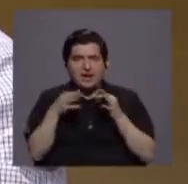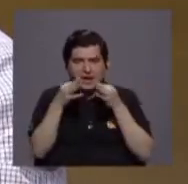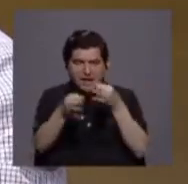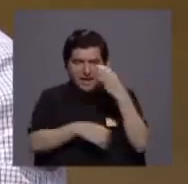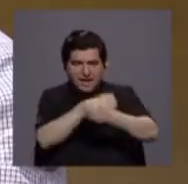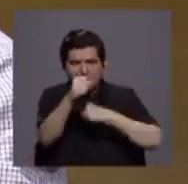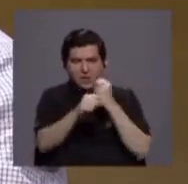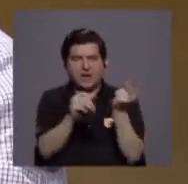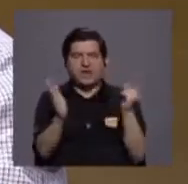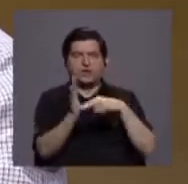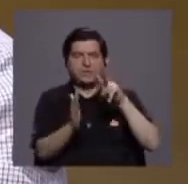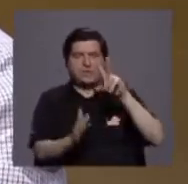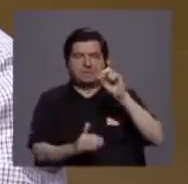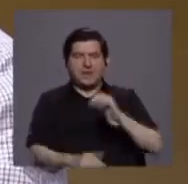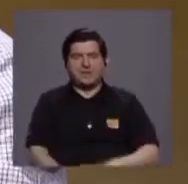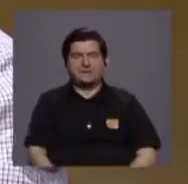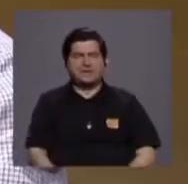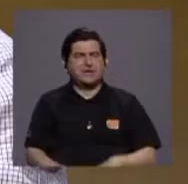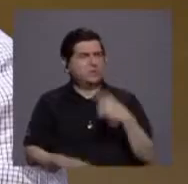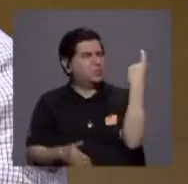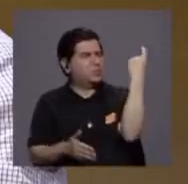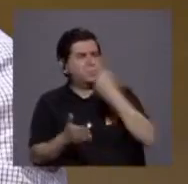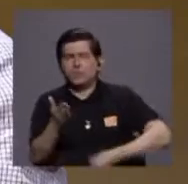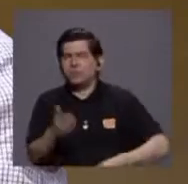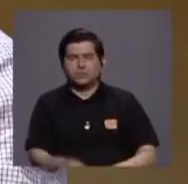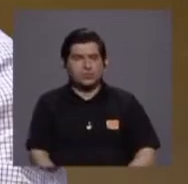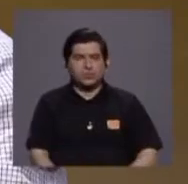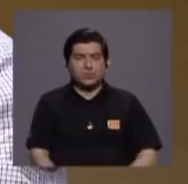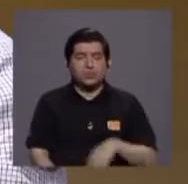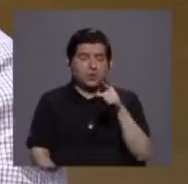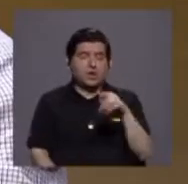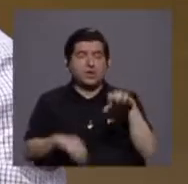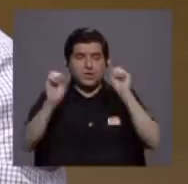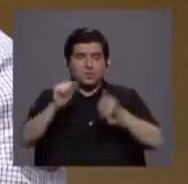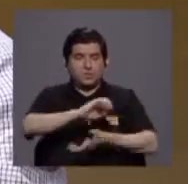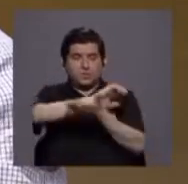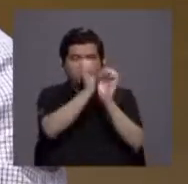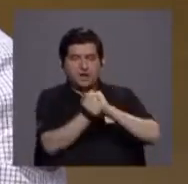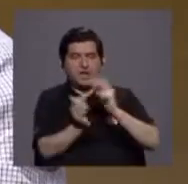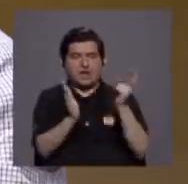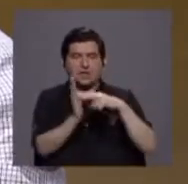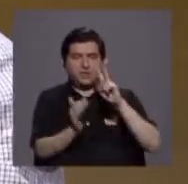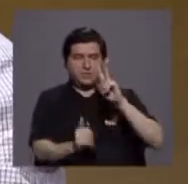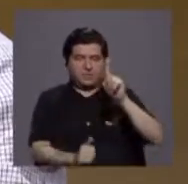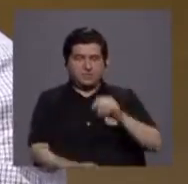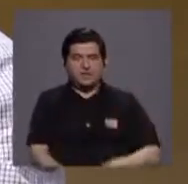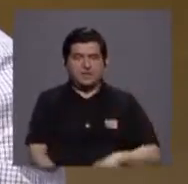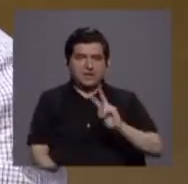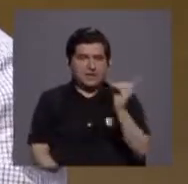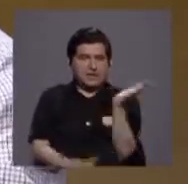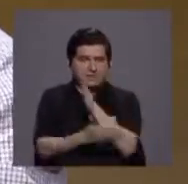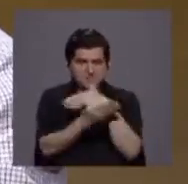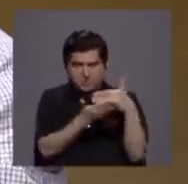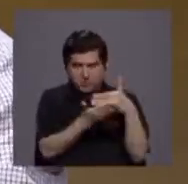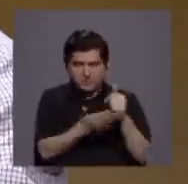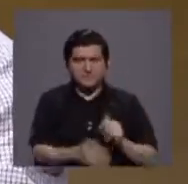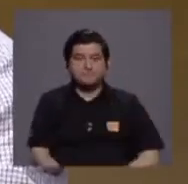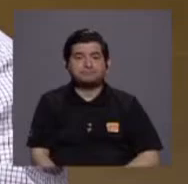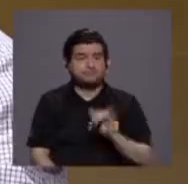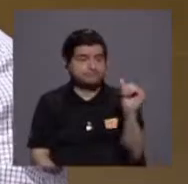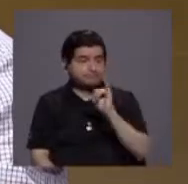año 2020. Fue un golpe muy duro y esperaríamos que eso se revirtiera en el año 2021, por lo menos en la segunda parte. De